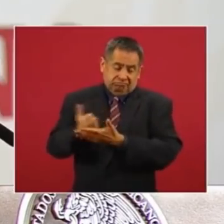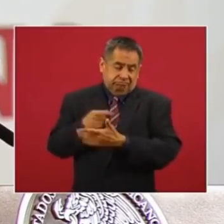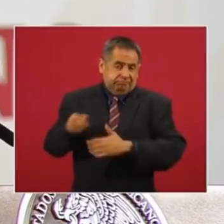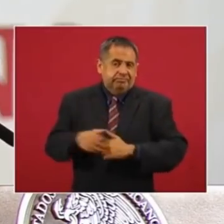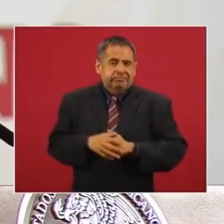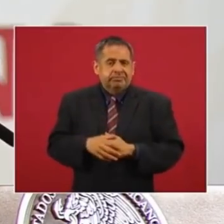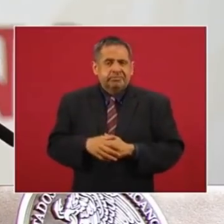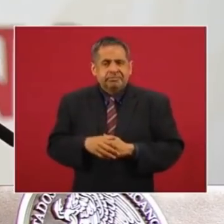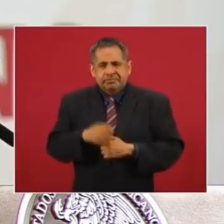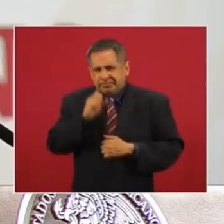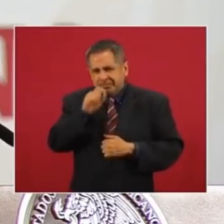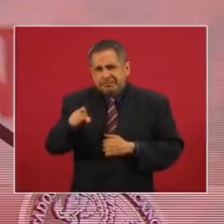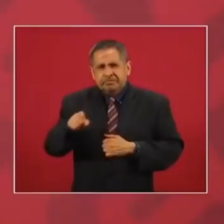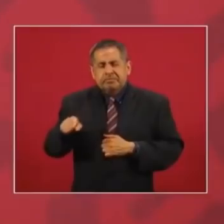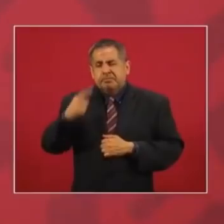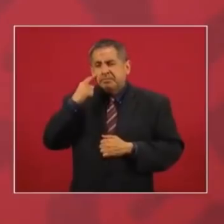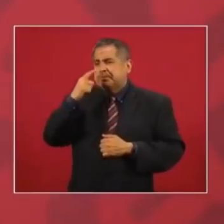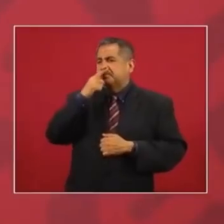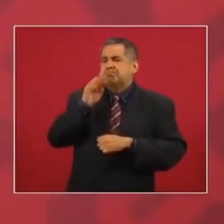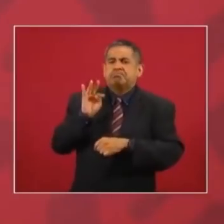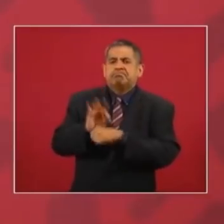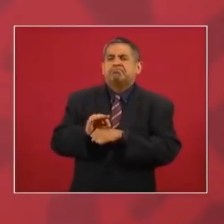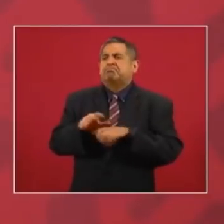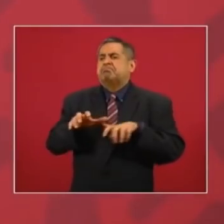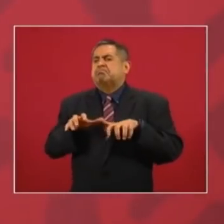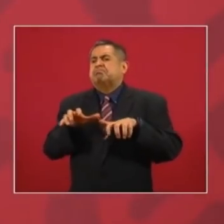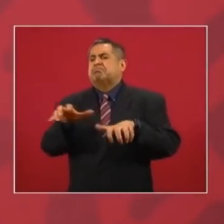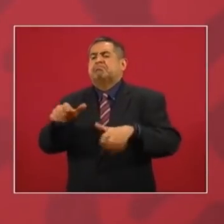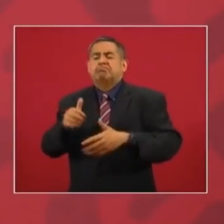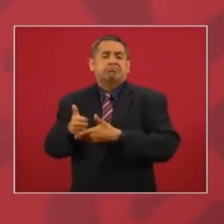y además con dimensión social.